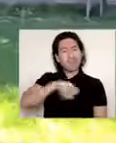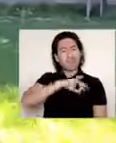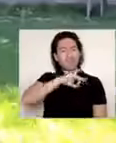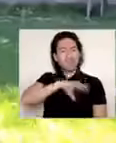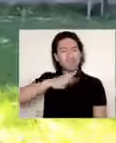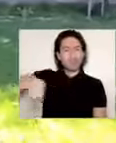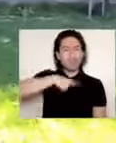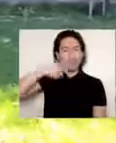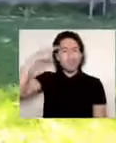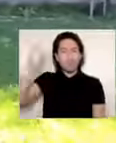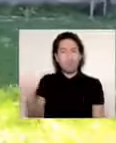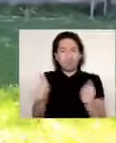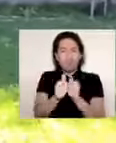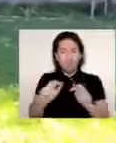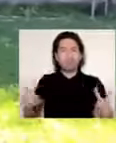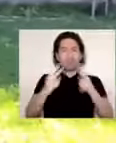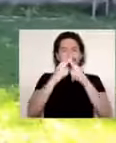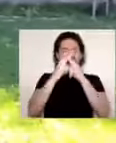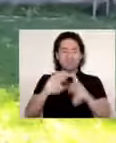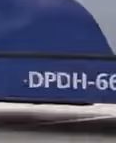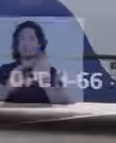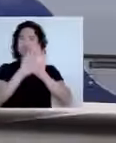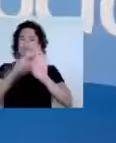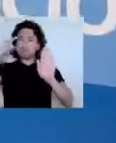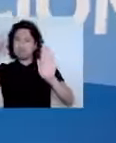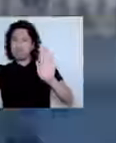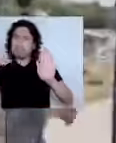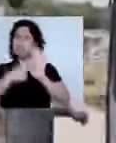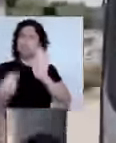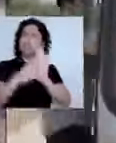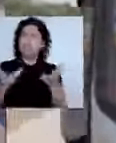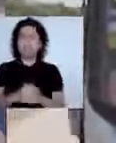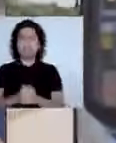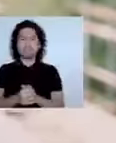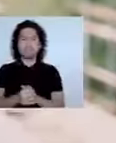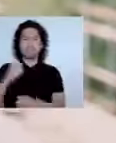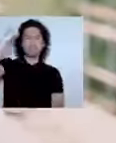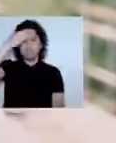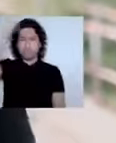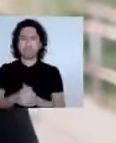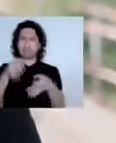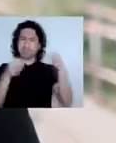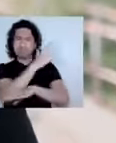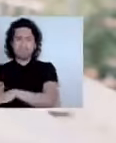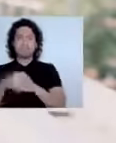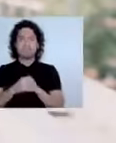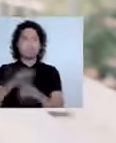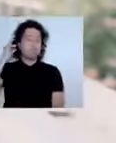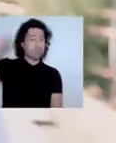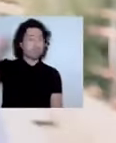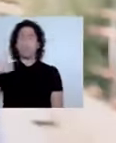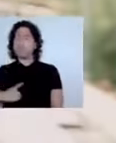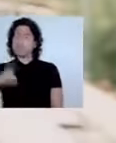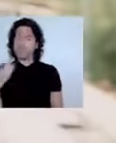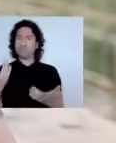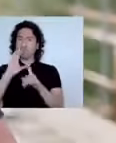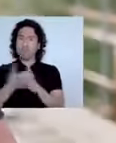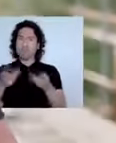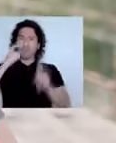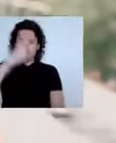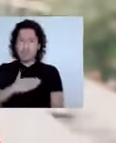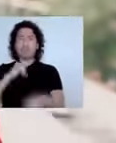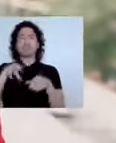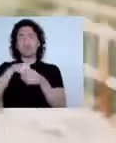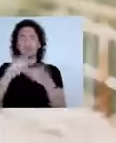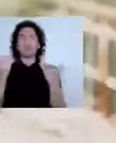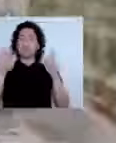tú. Y queremos construir el Chile que soñamos. ¿Qué tiene la constitución que sueñas? Poder popular. Justicia ambiental. Feminista. Dignidad. Cultura. Derechos